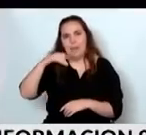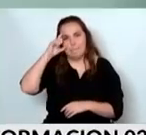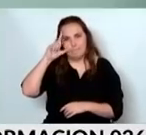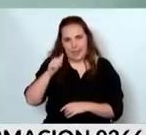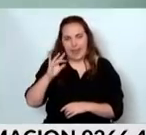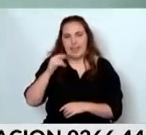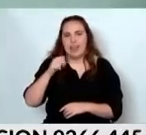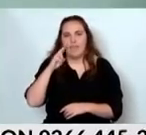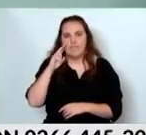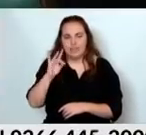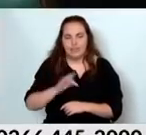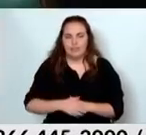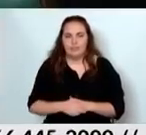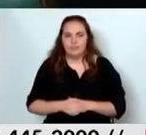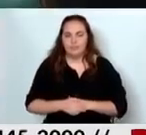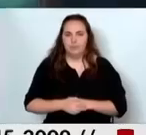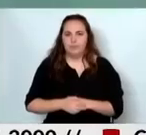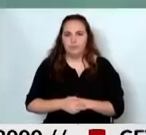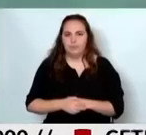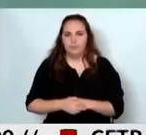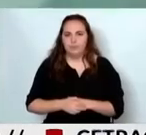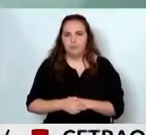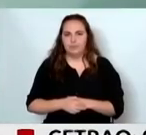¿Por qué decís que sí solo a adicciones?